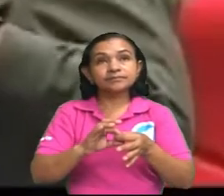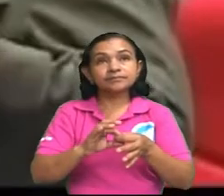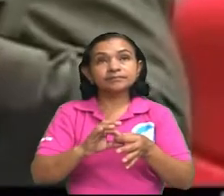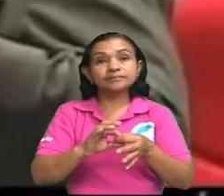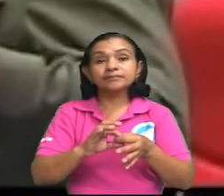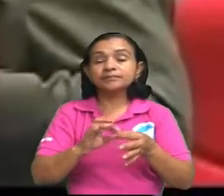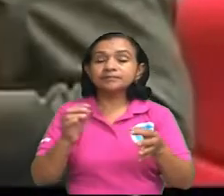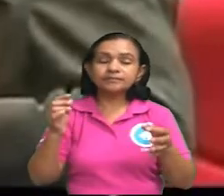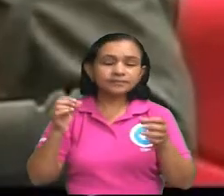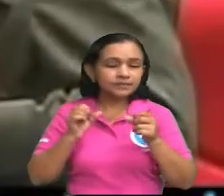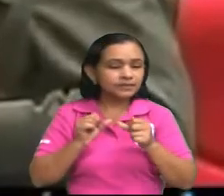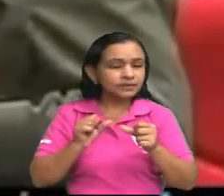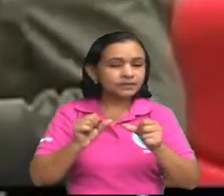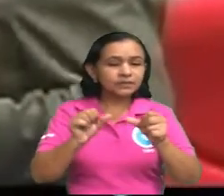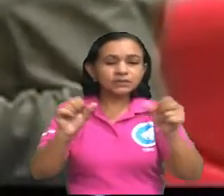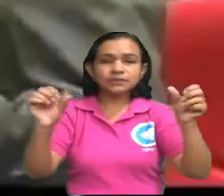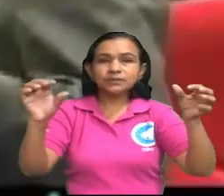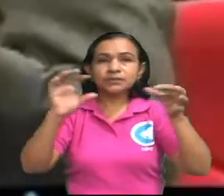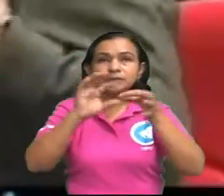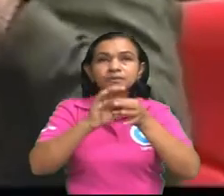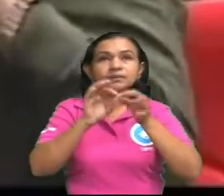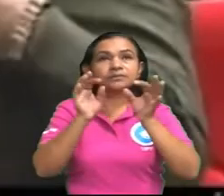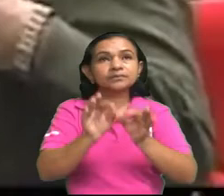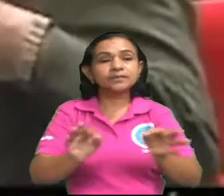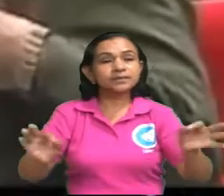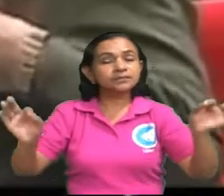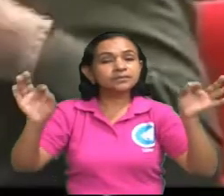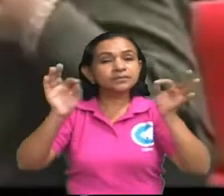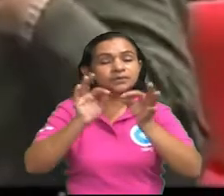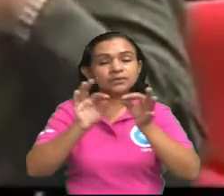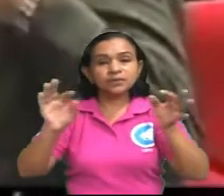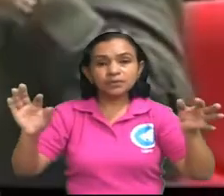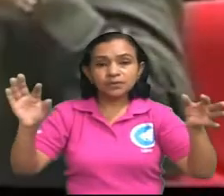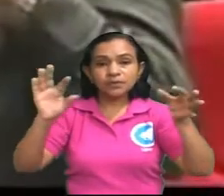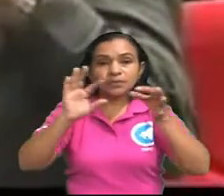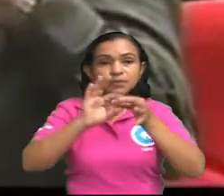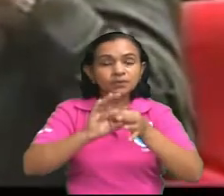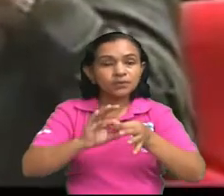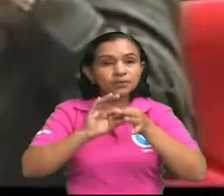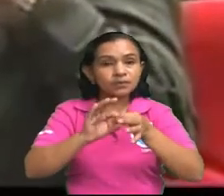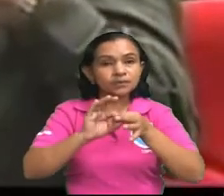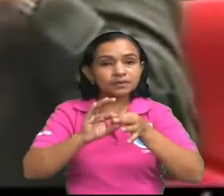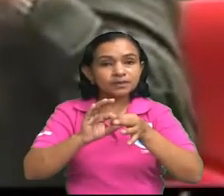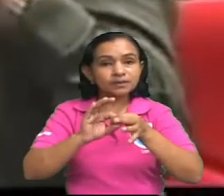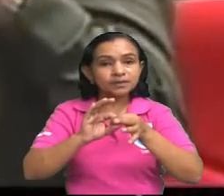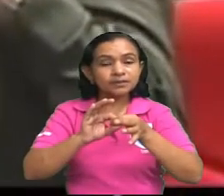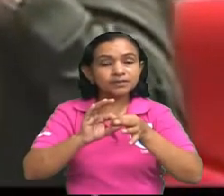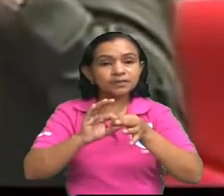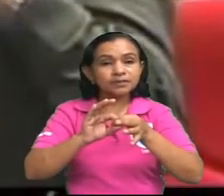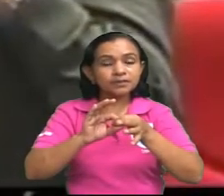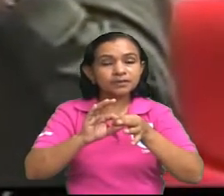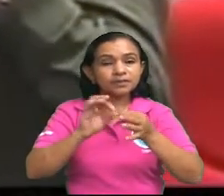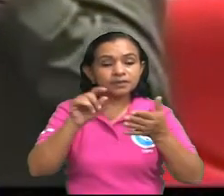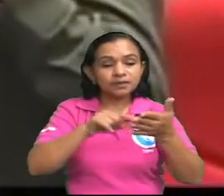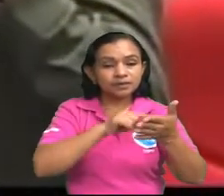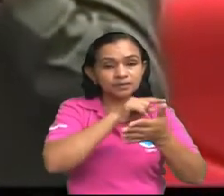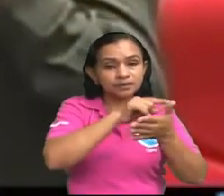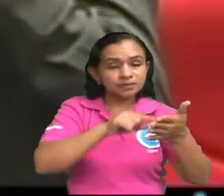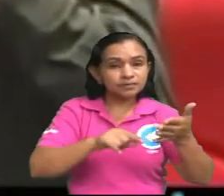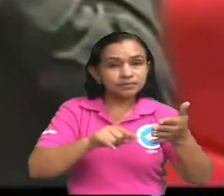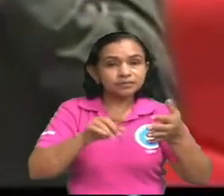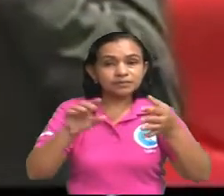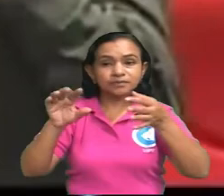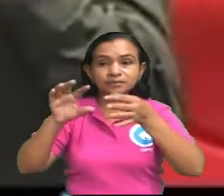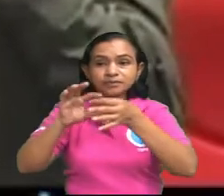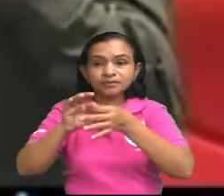Mantenerse unidos, ese es lo principal. Unidos alrededor de nuestras campañas electorales,